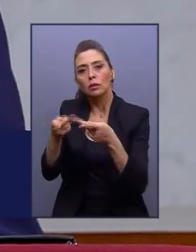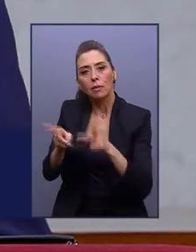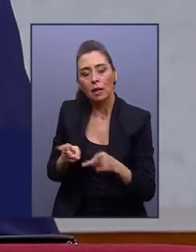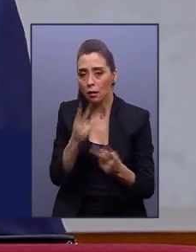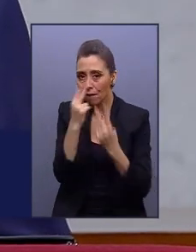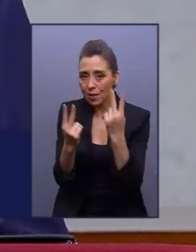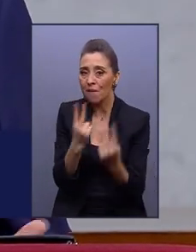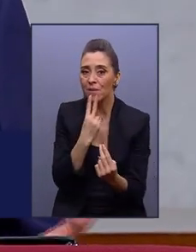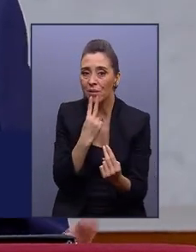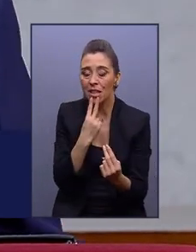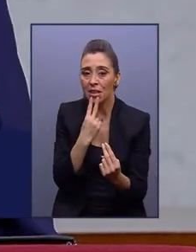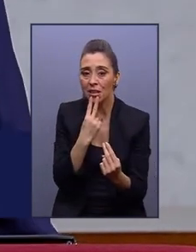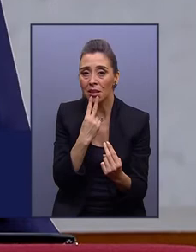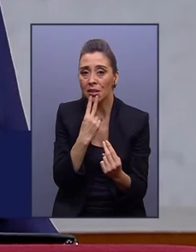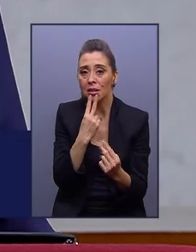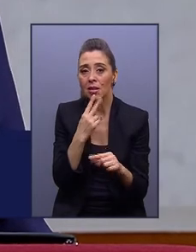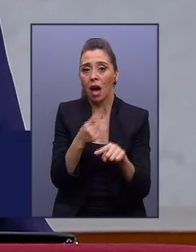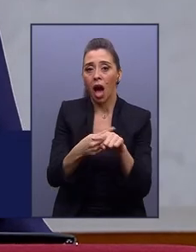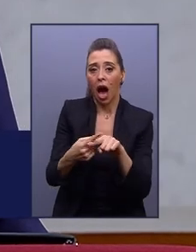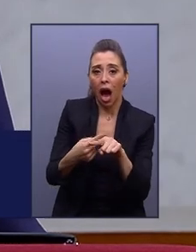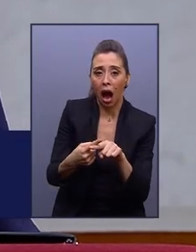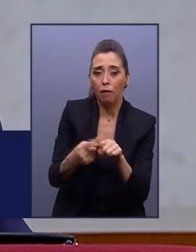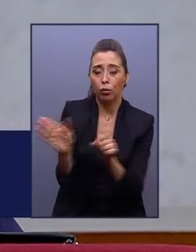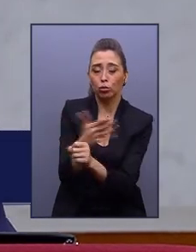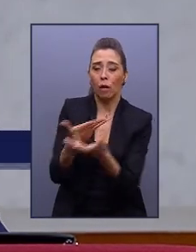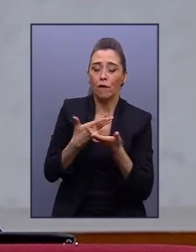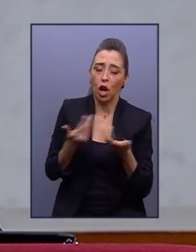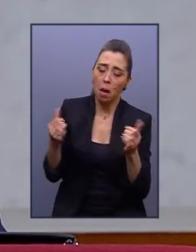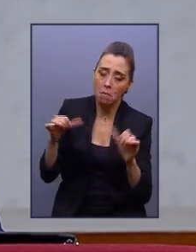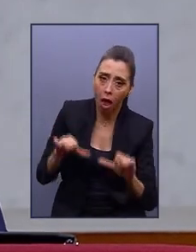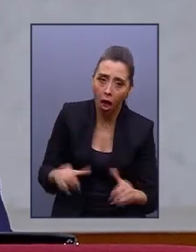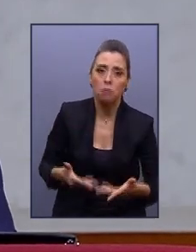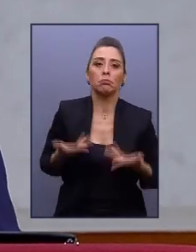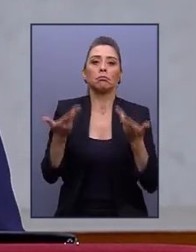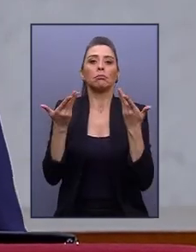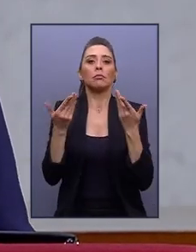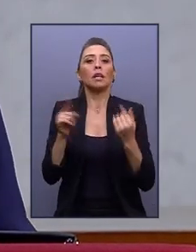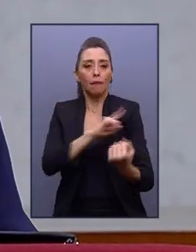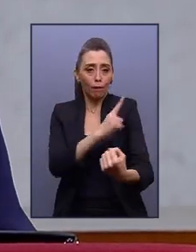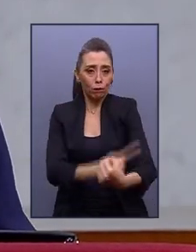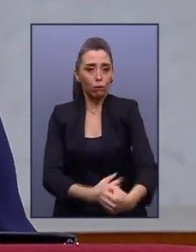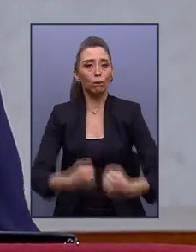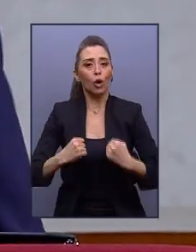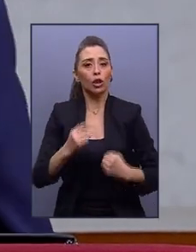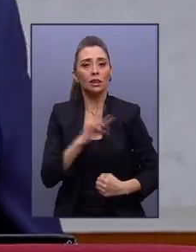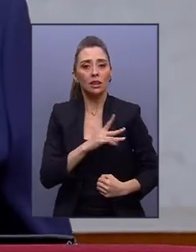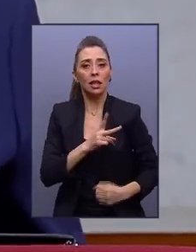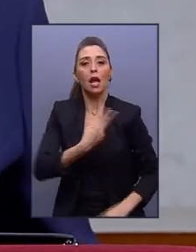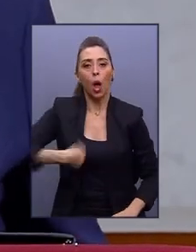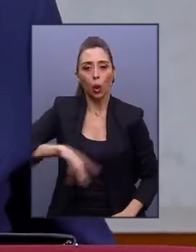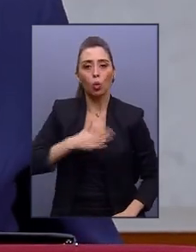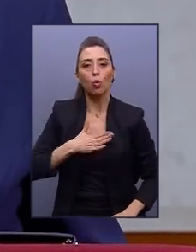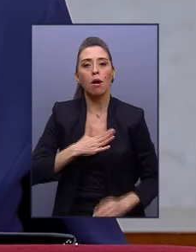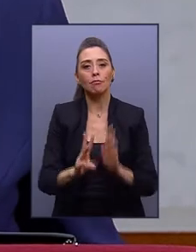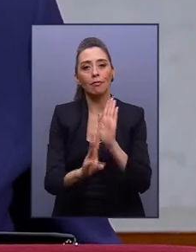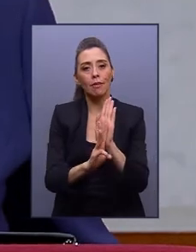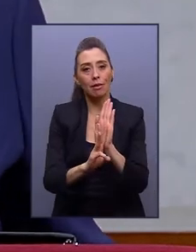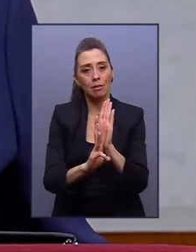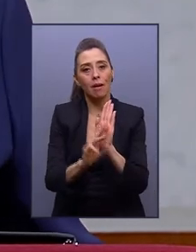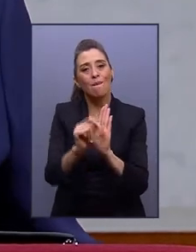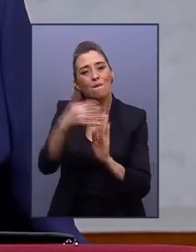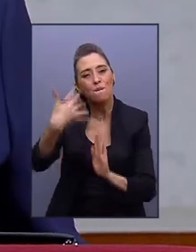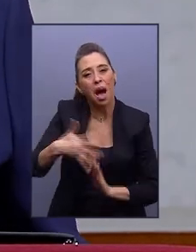visto vidas rehacerse después del abuso y la violencia. Esa fortaleza de Chile es nuestra identidad y